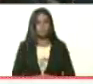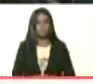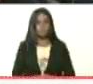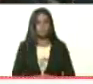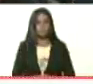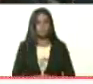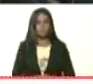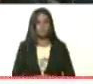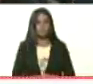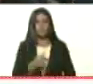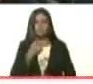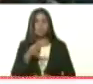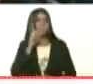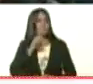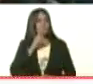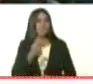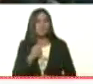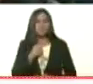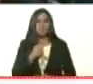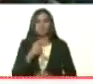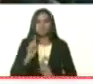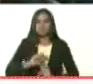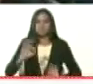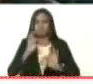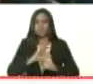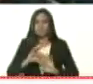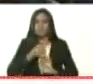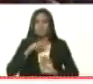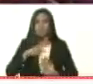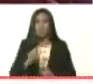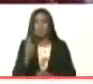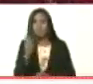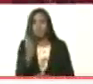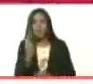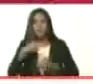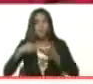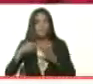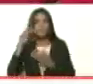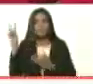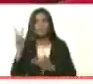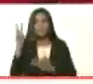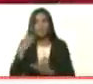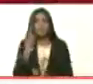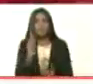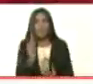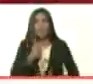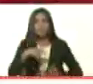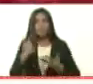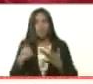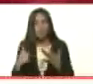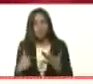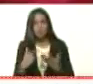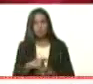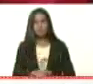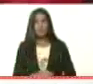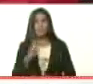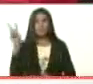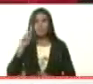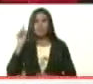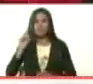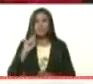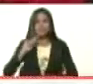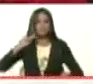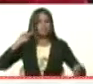No nos caigamos a coba. En Venezuela hace falta muchas cosas. Venezuela necesita de